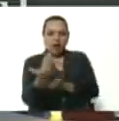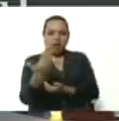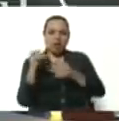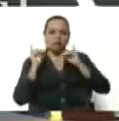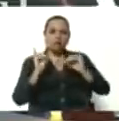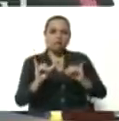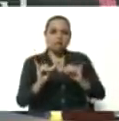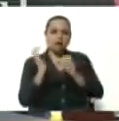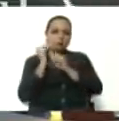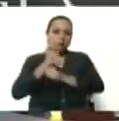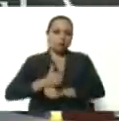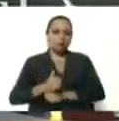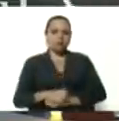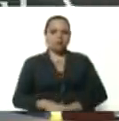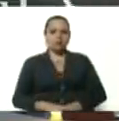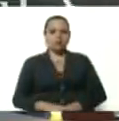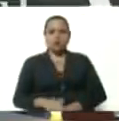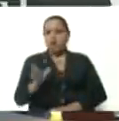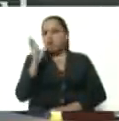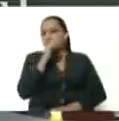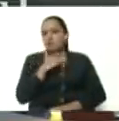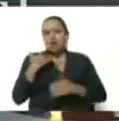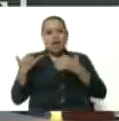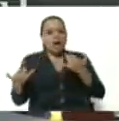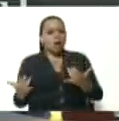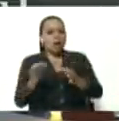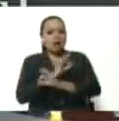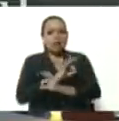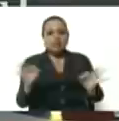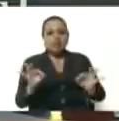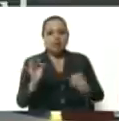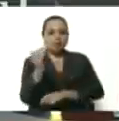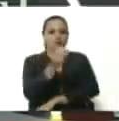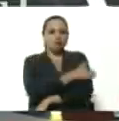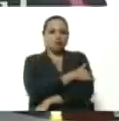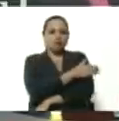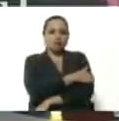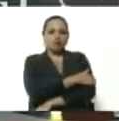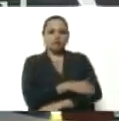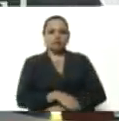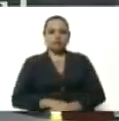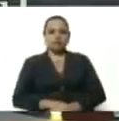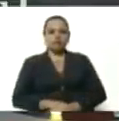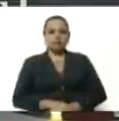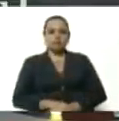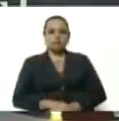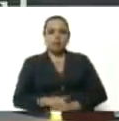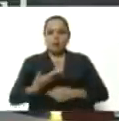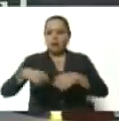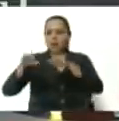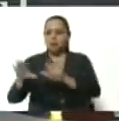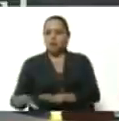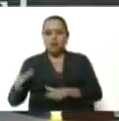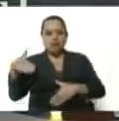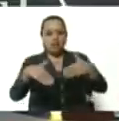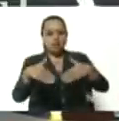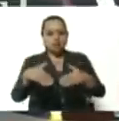garantías. No tienen excusa, nadie en la oposición tiene excusa para retirarse de las